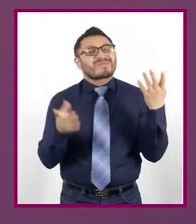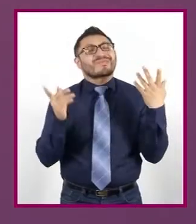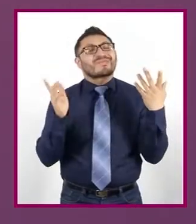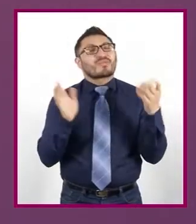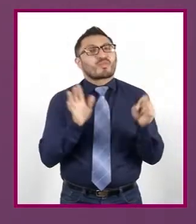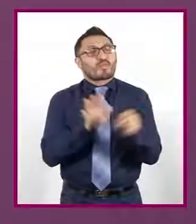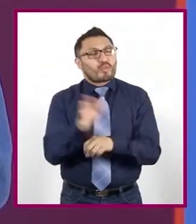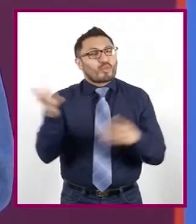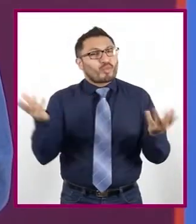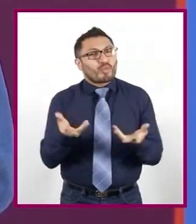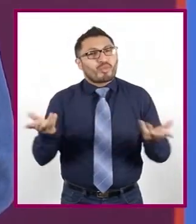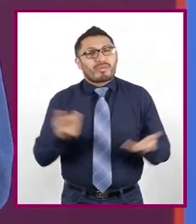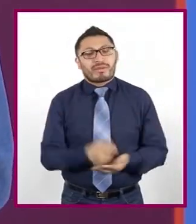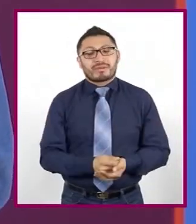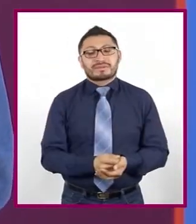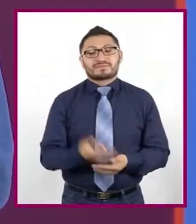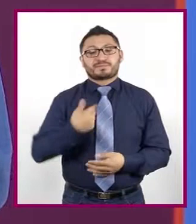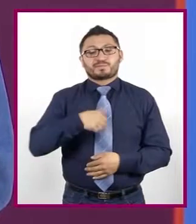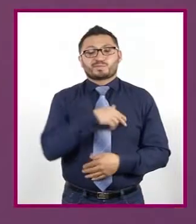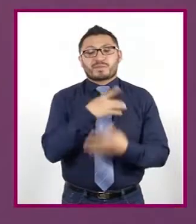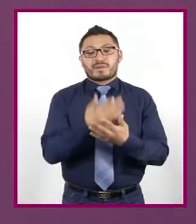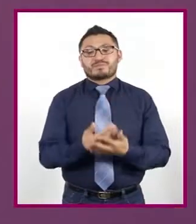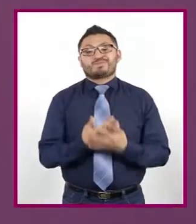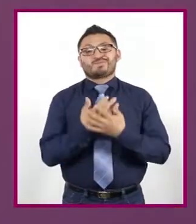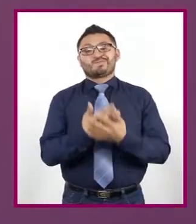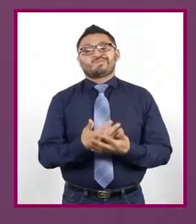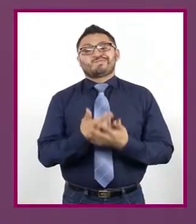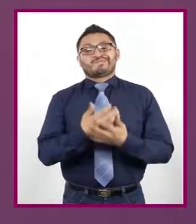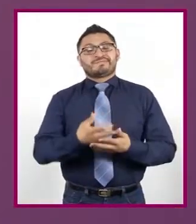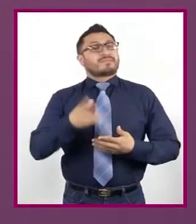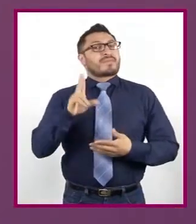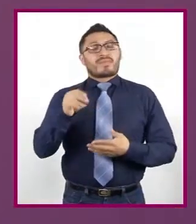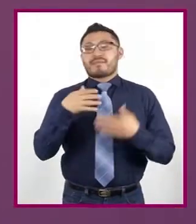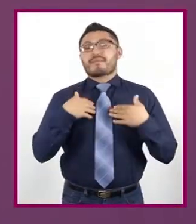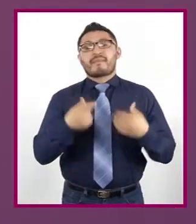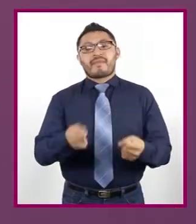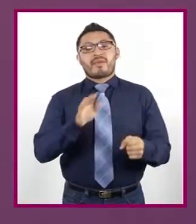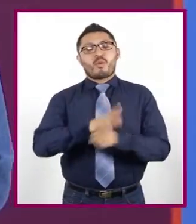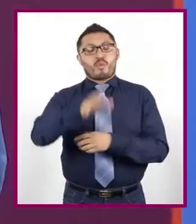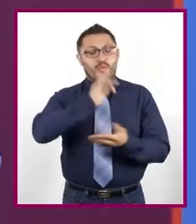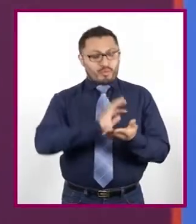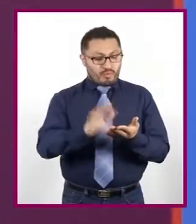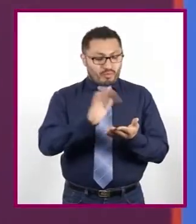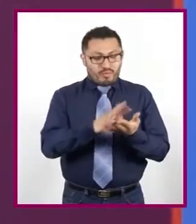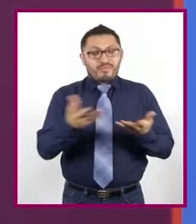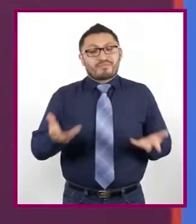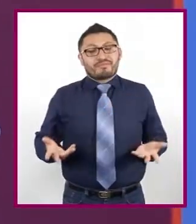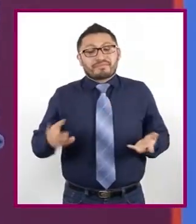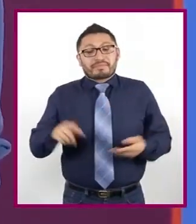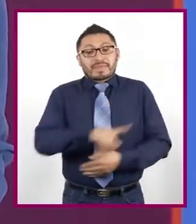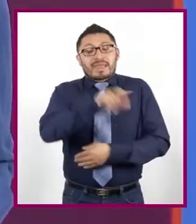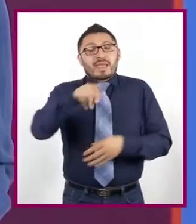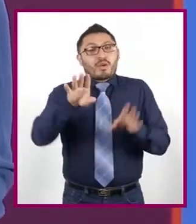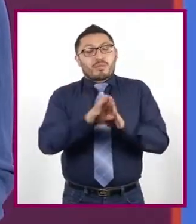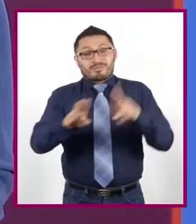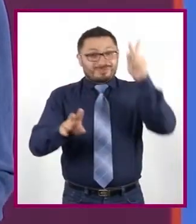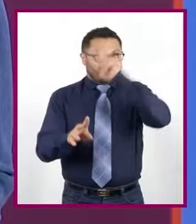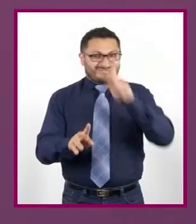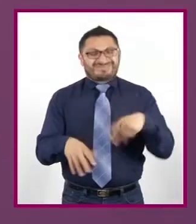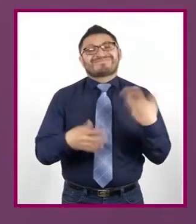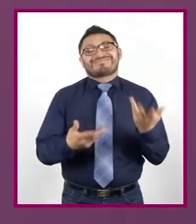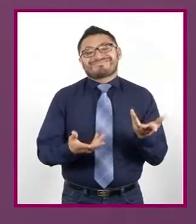tenemos que hacer. Nos desesperamos y no comprendemos lo que leemos. Y luego sale peor, ¿no,